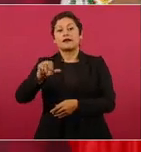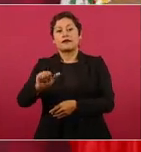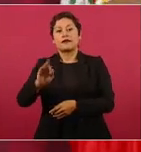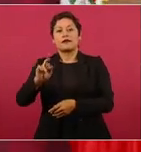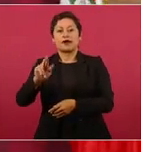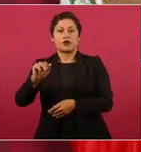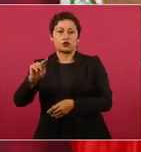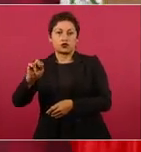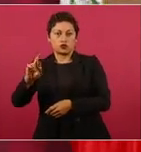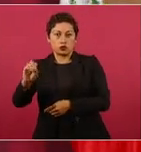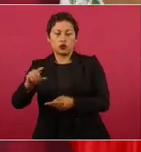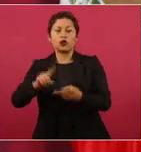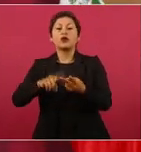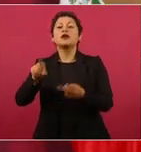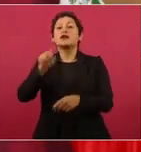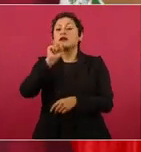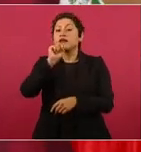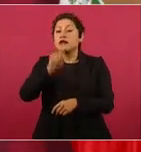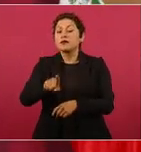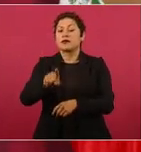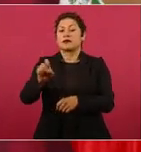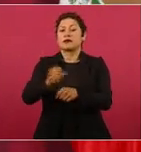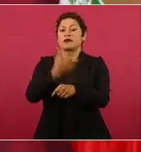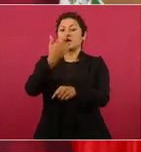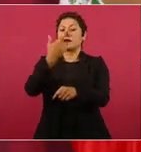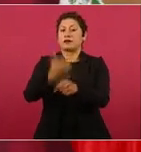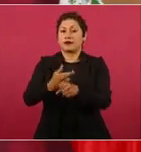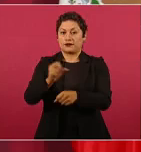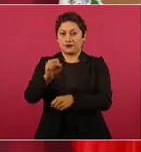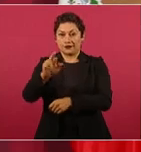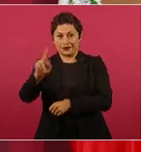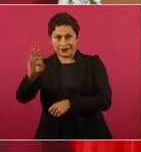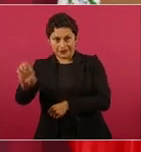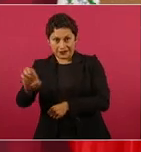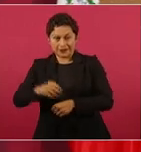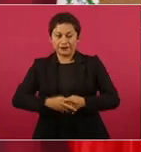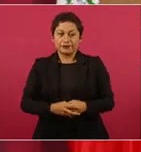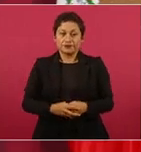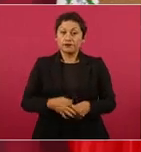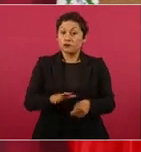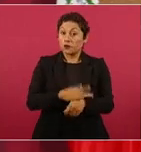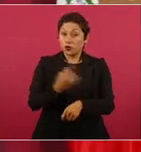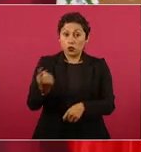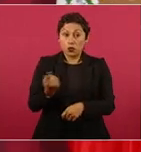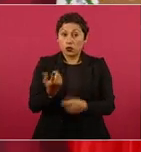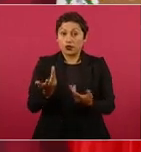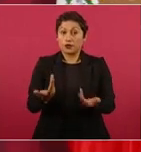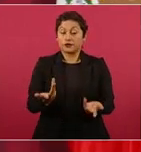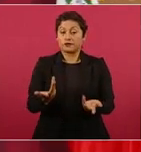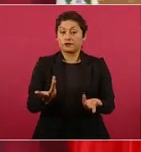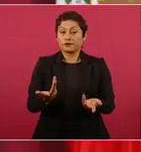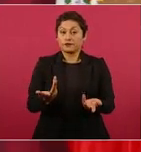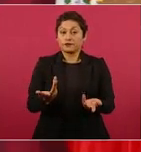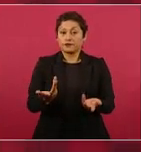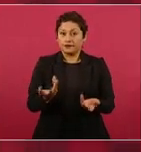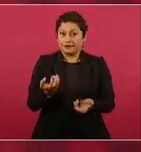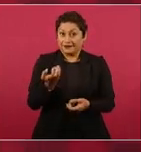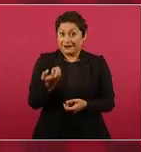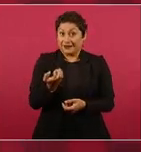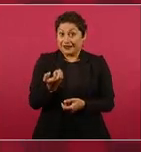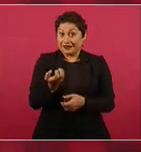y el secretario de Relaciones Exteriores, porque en este plan